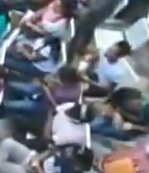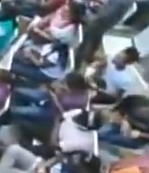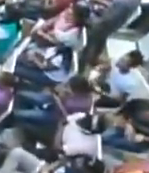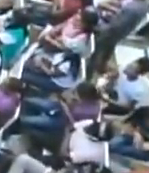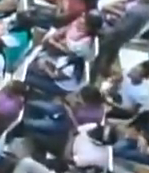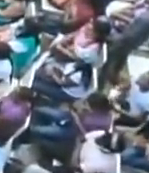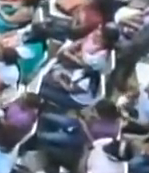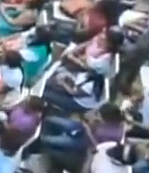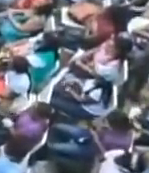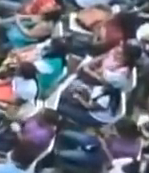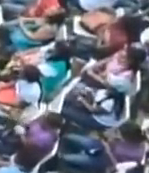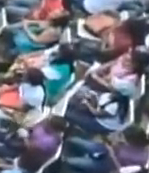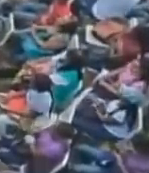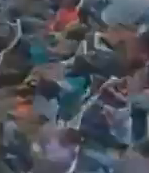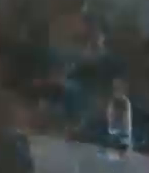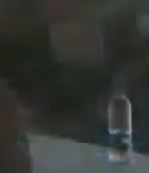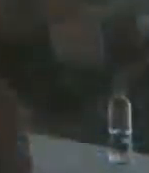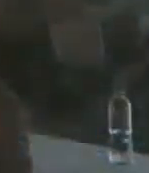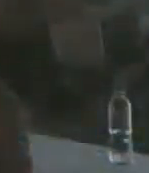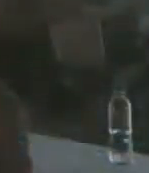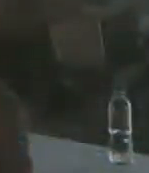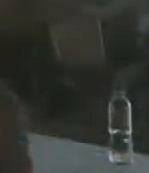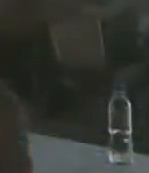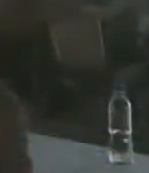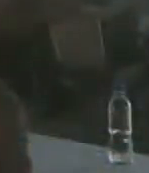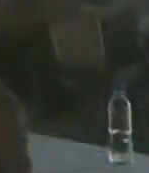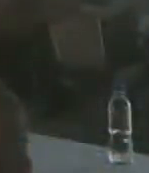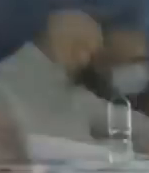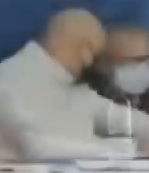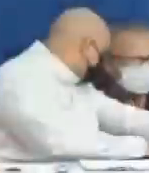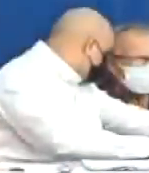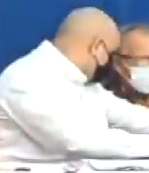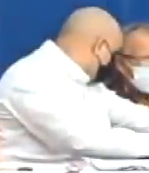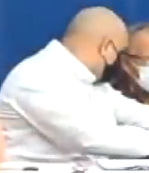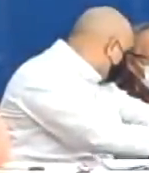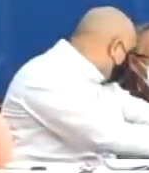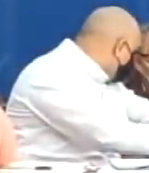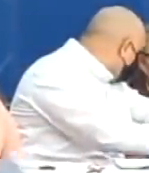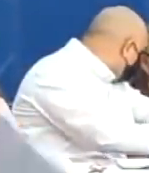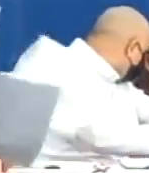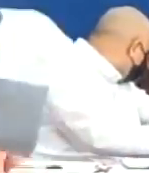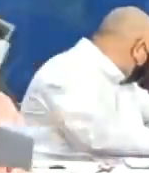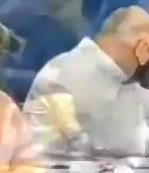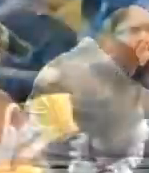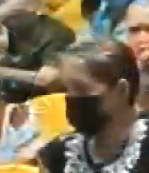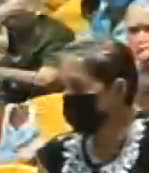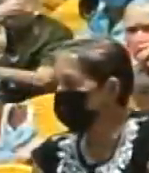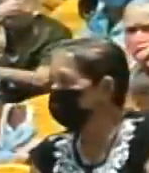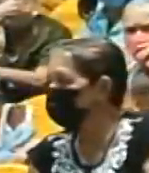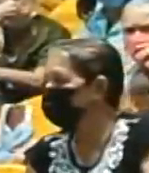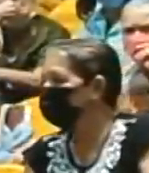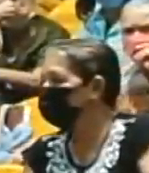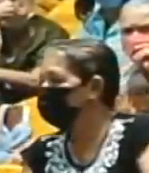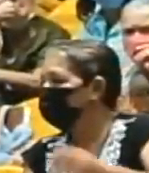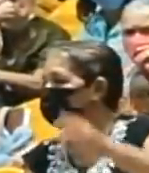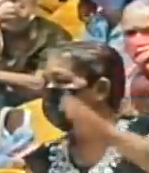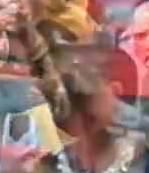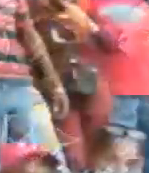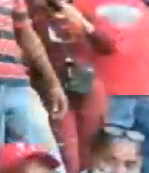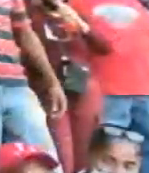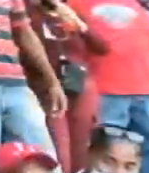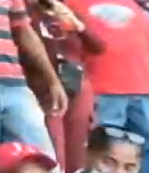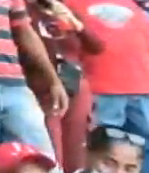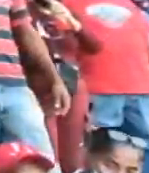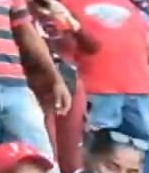Los gobiernos comunitarios que ha sido el resultado de un profundo debate en cada barrio,